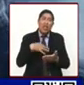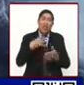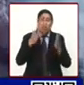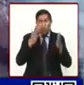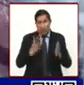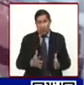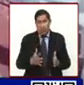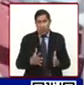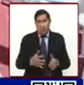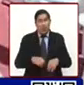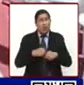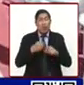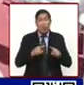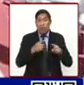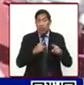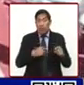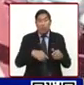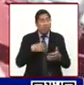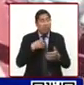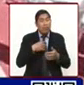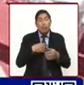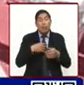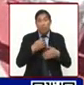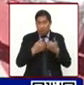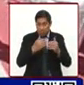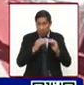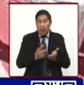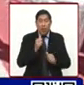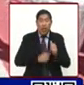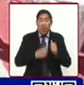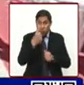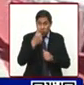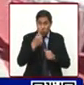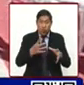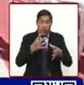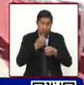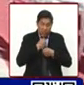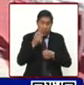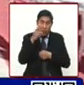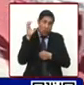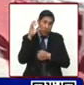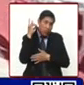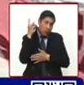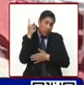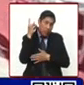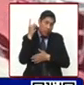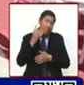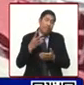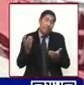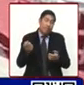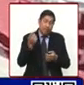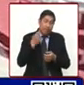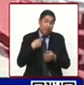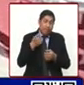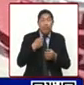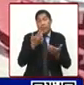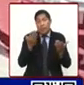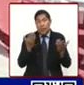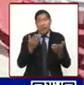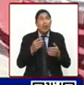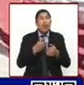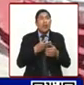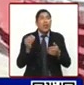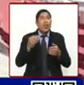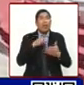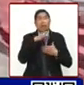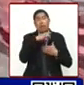inscritos y que están pasando clases este año. Cada uno va a recibir la suma de 200 bolivianos una vez que presenten su cédula de identidad.